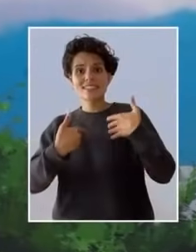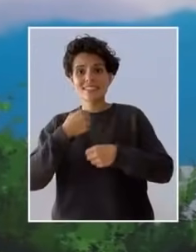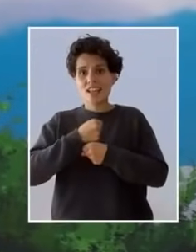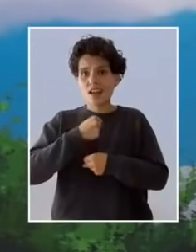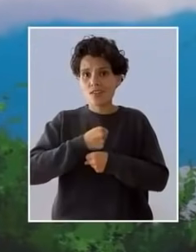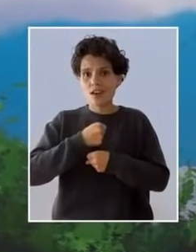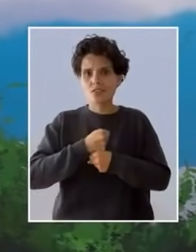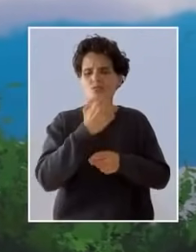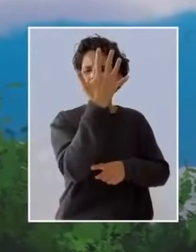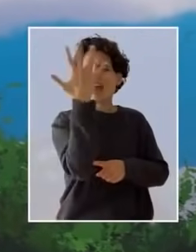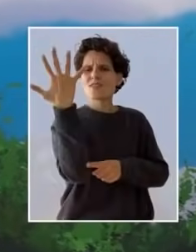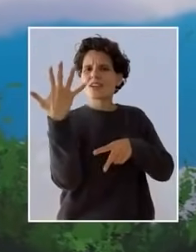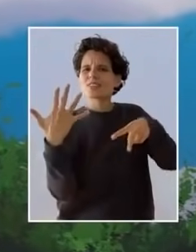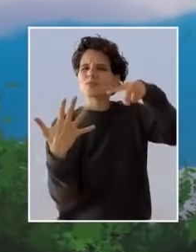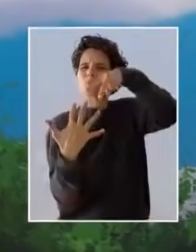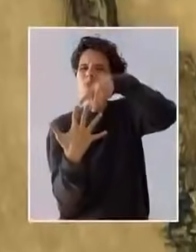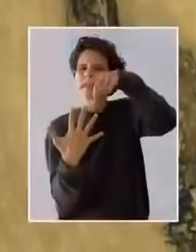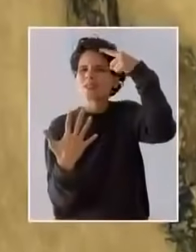Hay árboles para soñar.